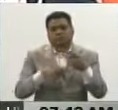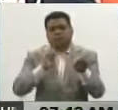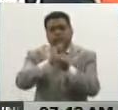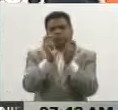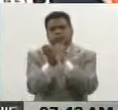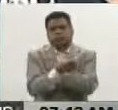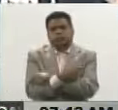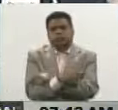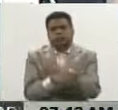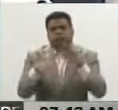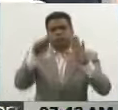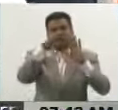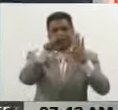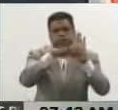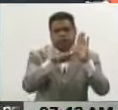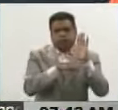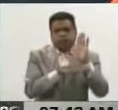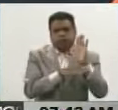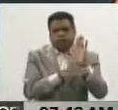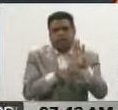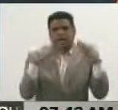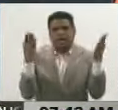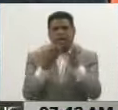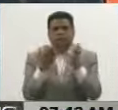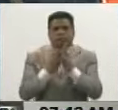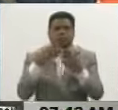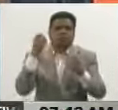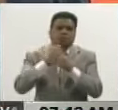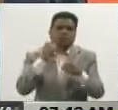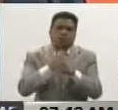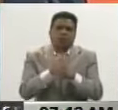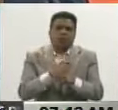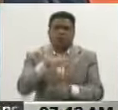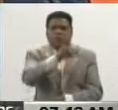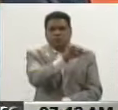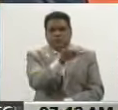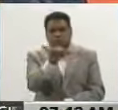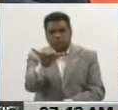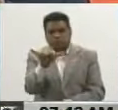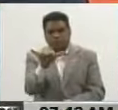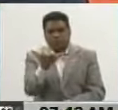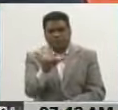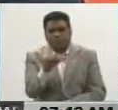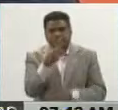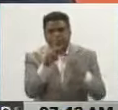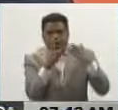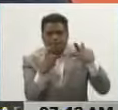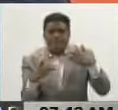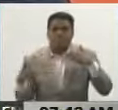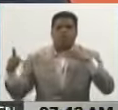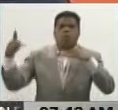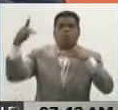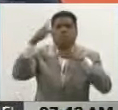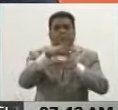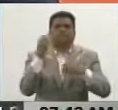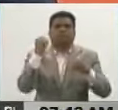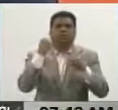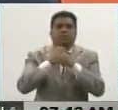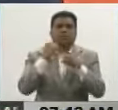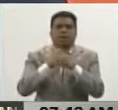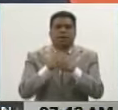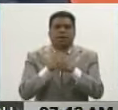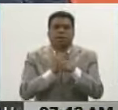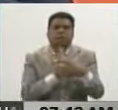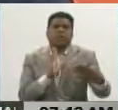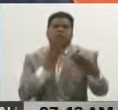y de vinculación del estudio con el trabajo y de los estudios de posgrado de los trabajadores y trabajadoras van de